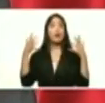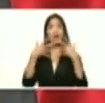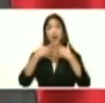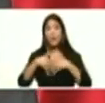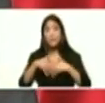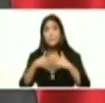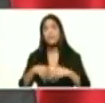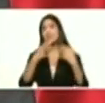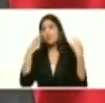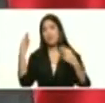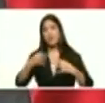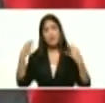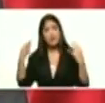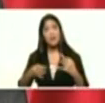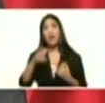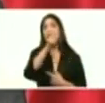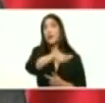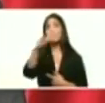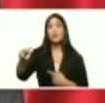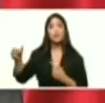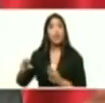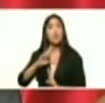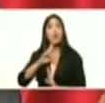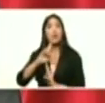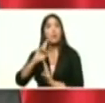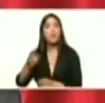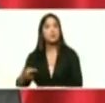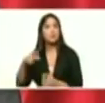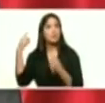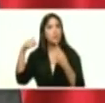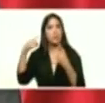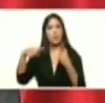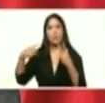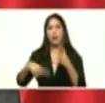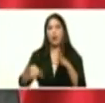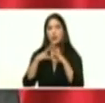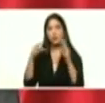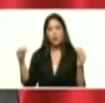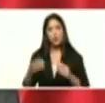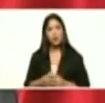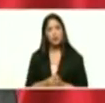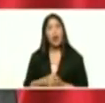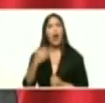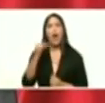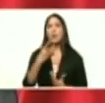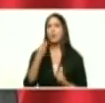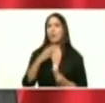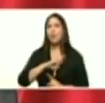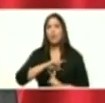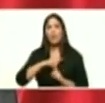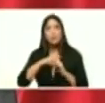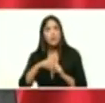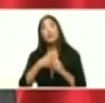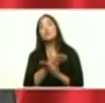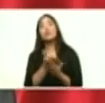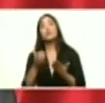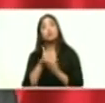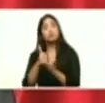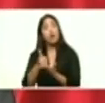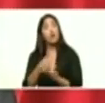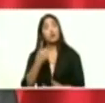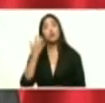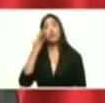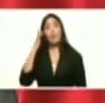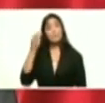de verdad, la gente ha respondido, su llamado, Presidente, y hay mucho entusiasmo, y